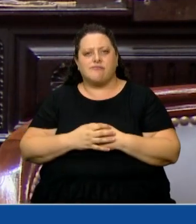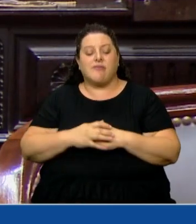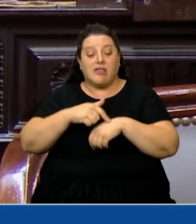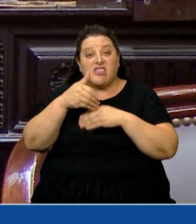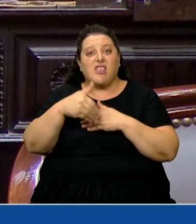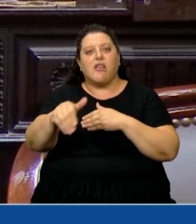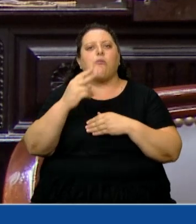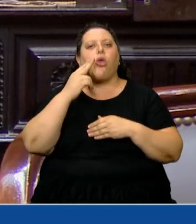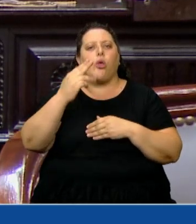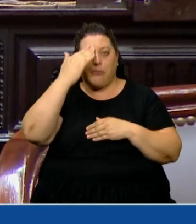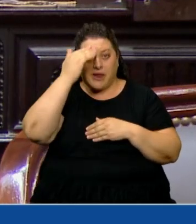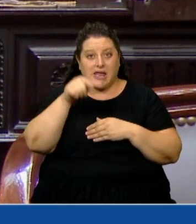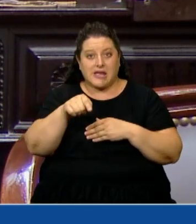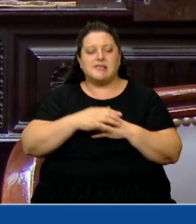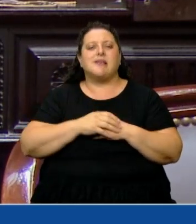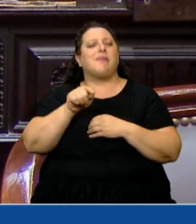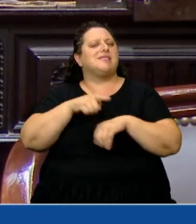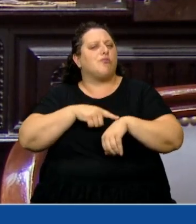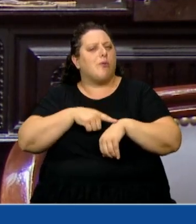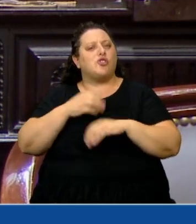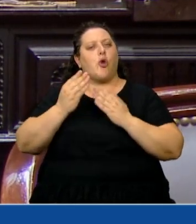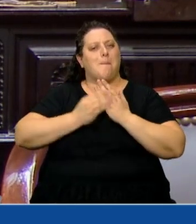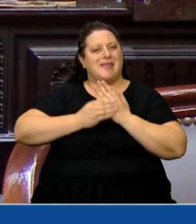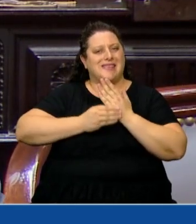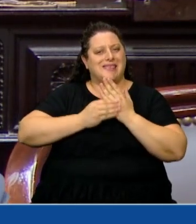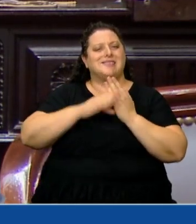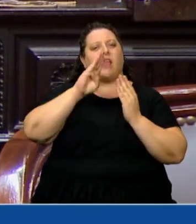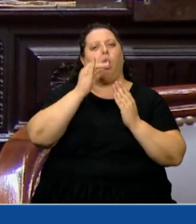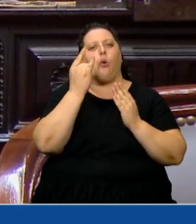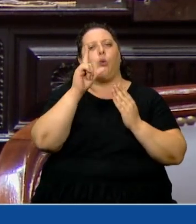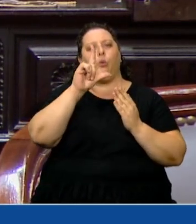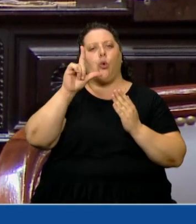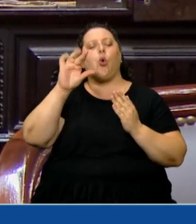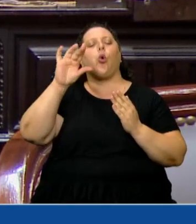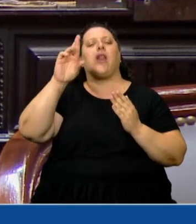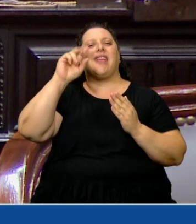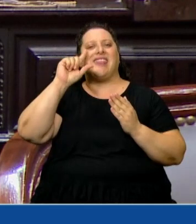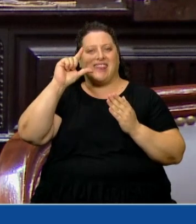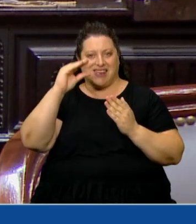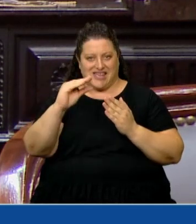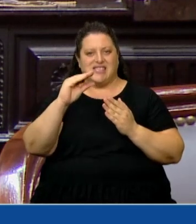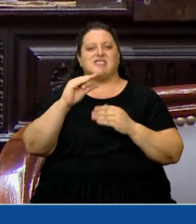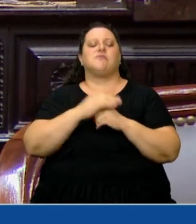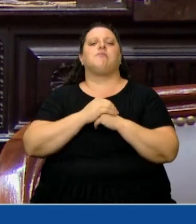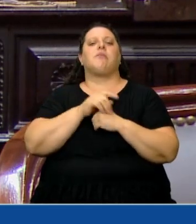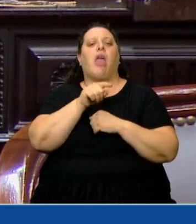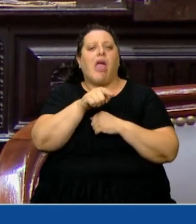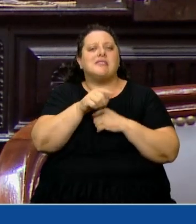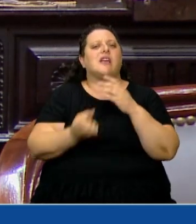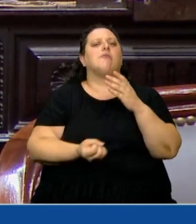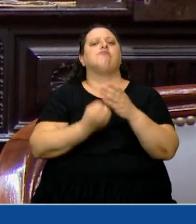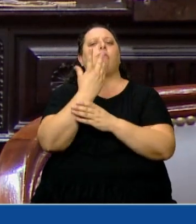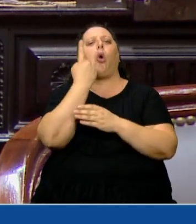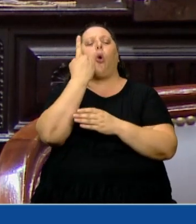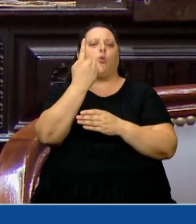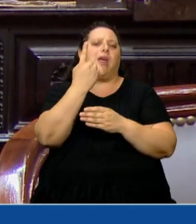2015, y en el 2015 la ministra Bullrich, en la gestión anterior, creaba la División contra el Narcotráfico de